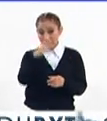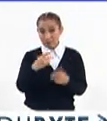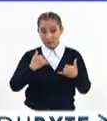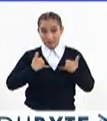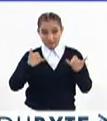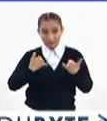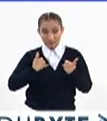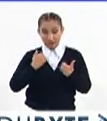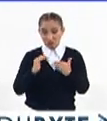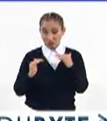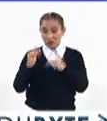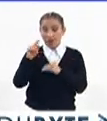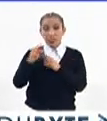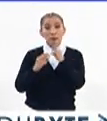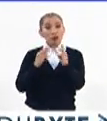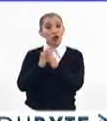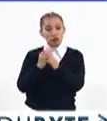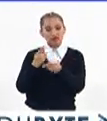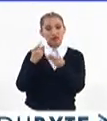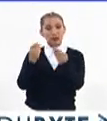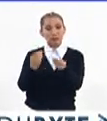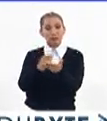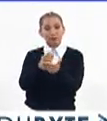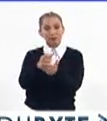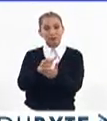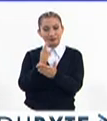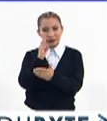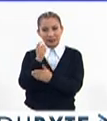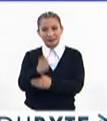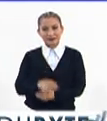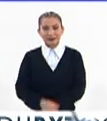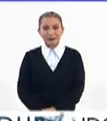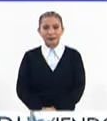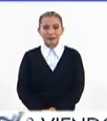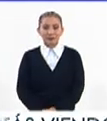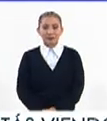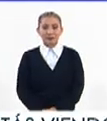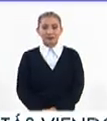joven mexicano resalta en el mundo por recibir este galardón. Vea usted de qué se trata.